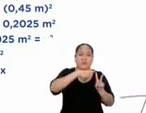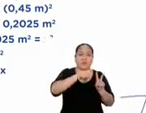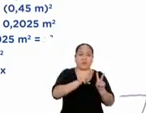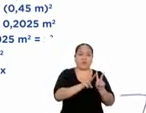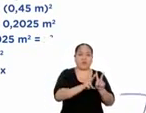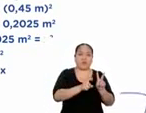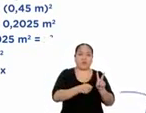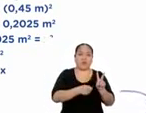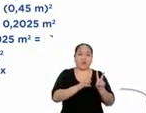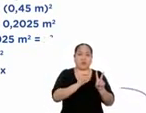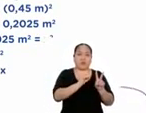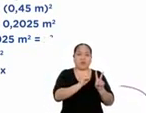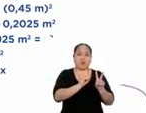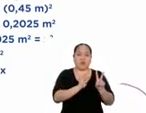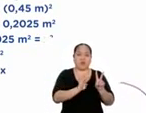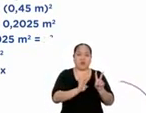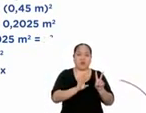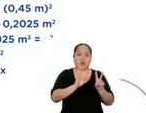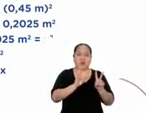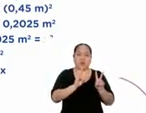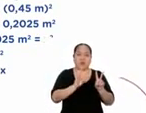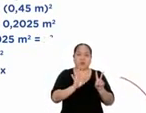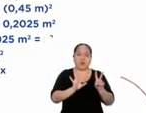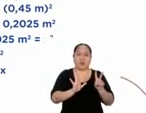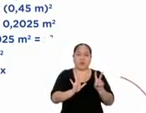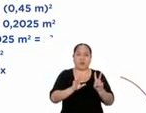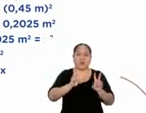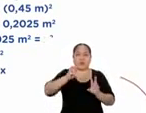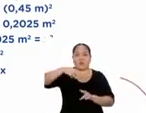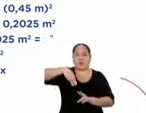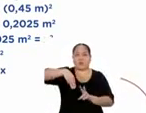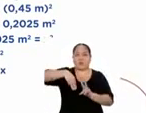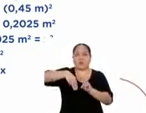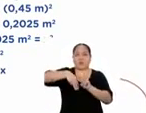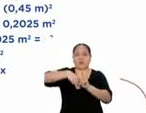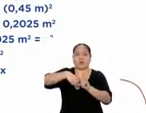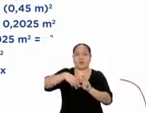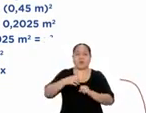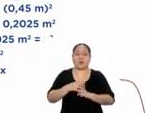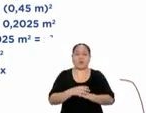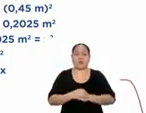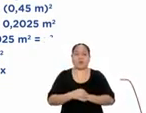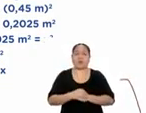de 2,0475 metros cuadrados.